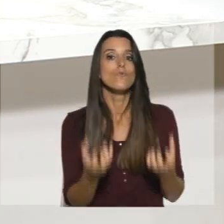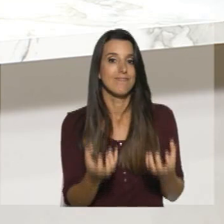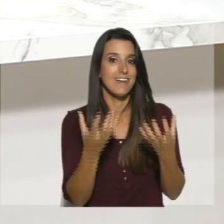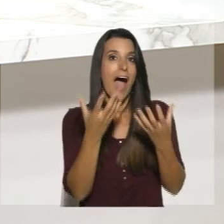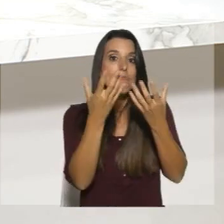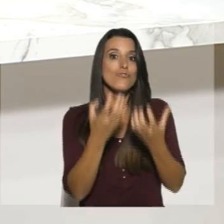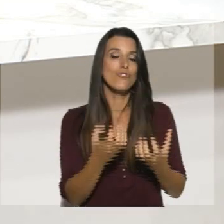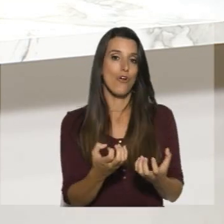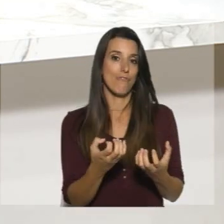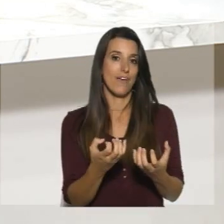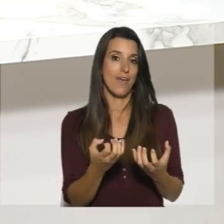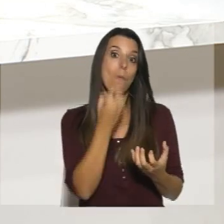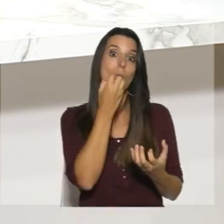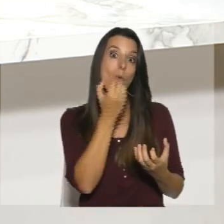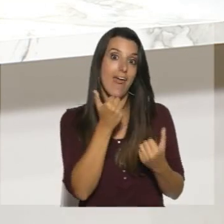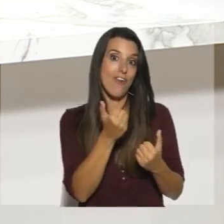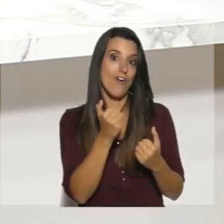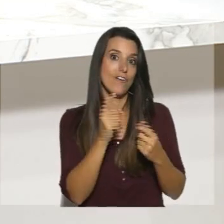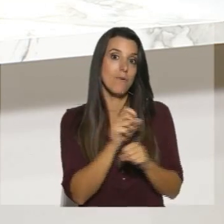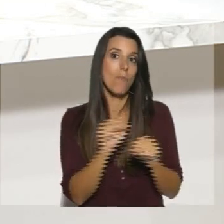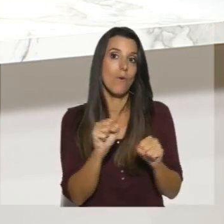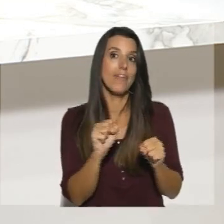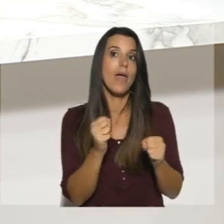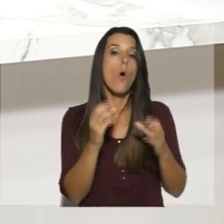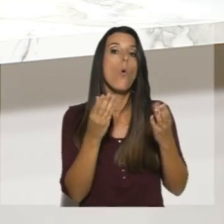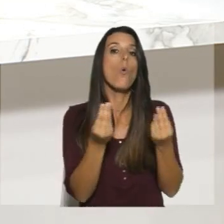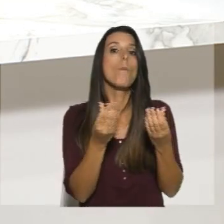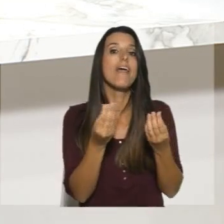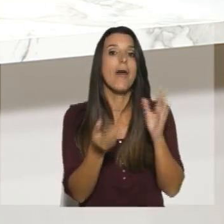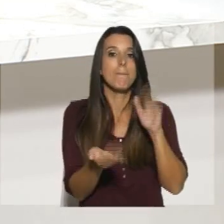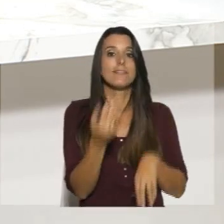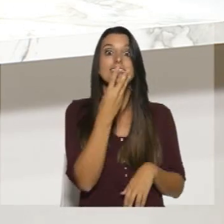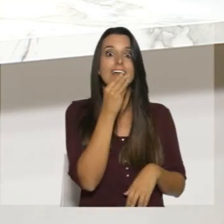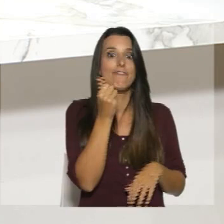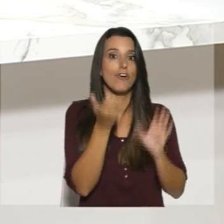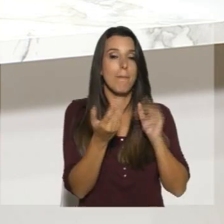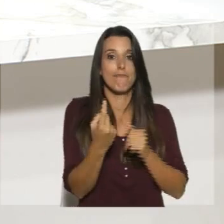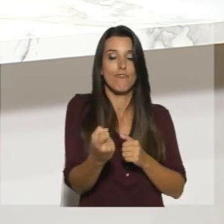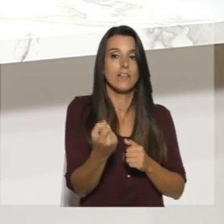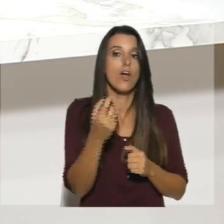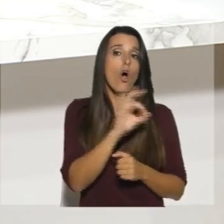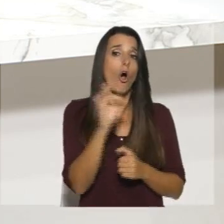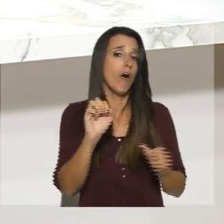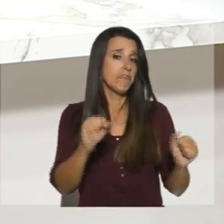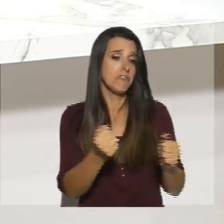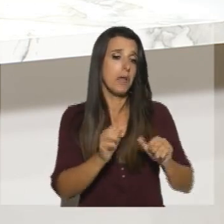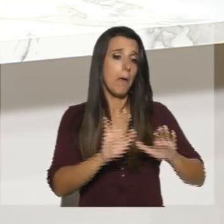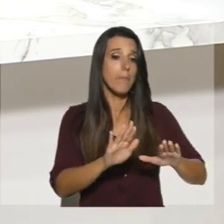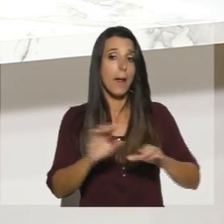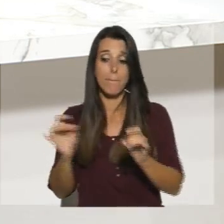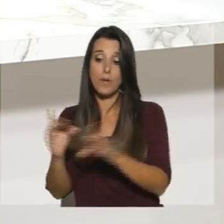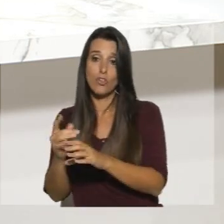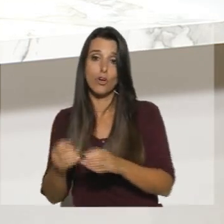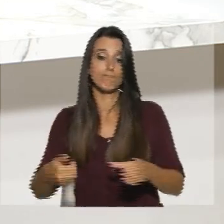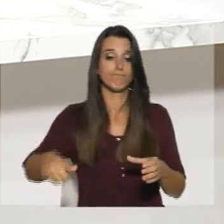vos le pongas, que también está bueno porque es una opción y te va a ayudar a darle como más sabor a la torta. Muy bien. ¿Está? Y si no, lo haces con la torta fría y tenés el baño acá, que